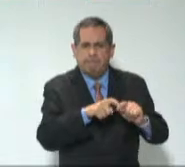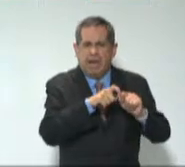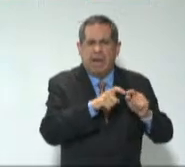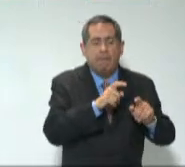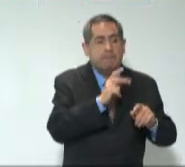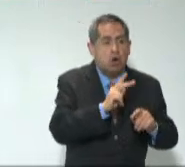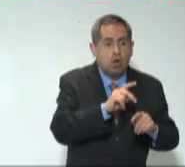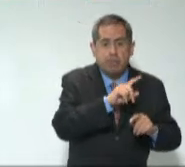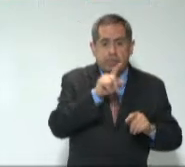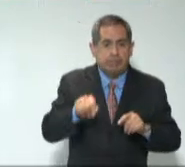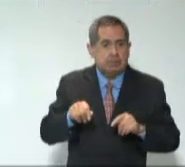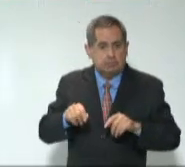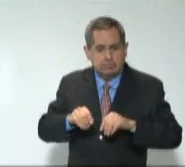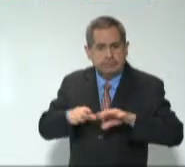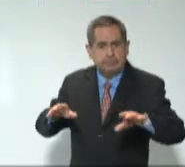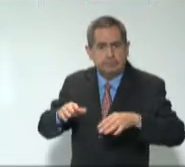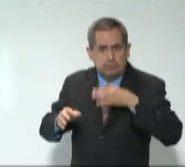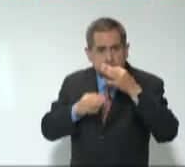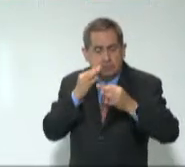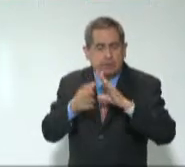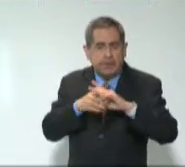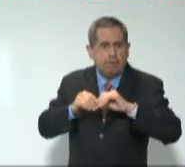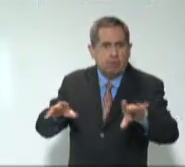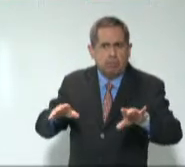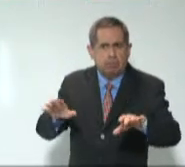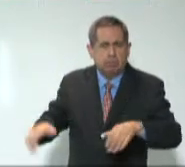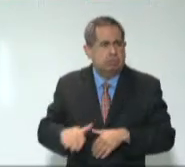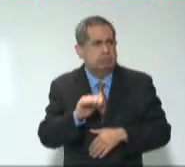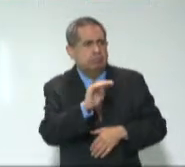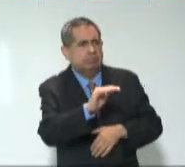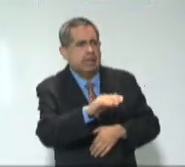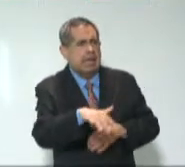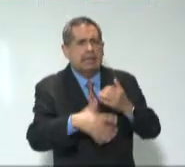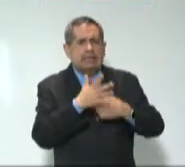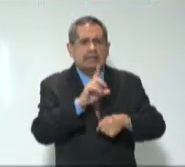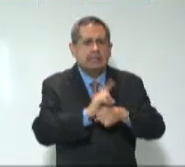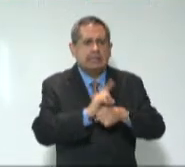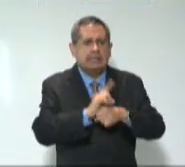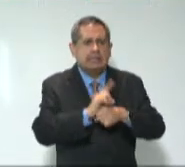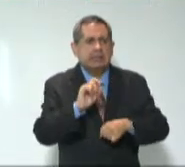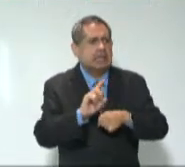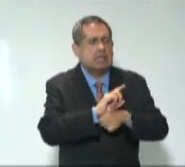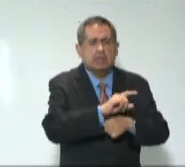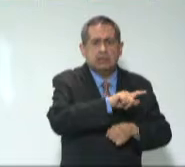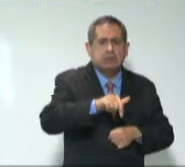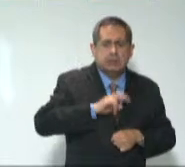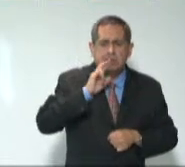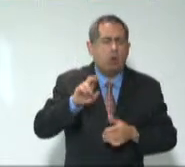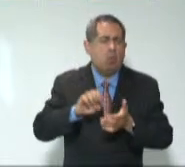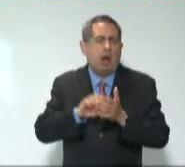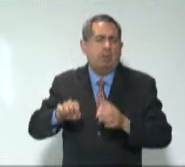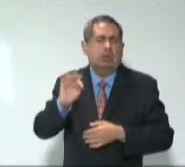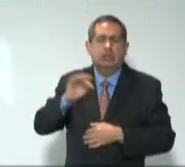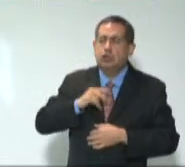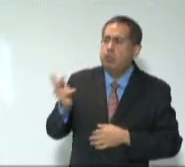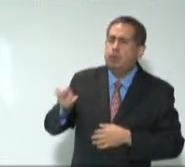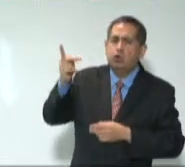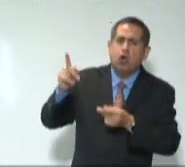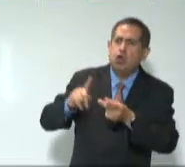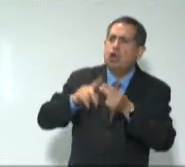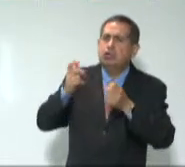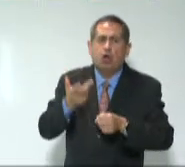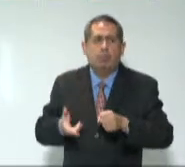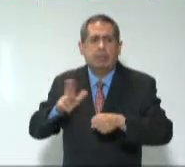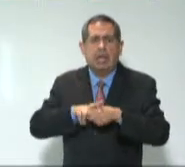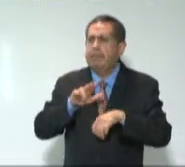información al día no una información que te pueden dar 15 o 20 días después de meter una solicitud por ejemplo si yo pregunto dónde está el